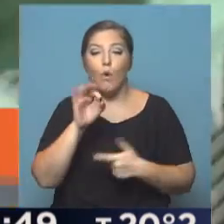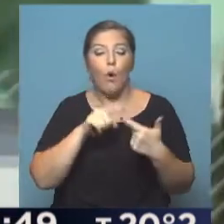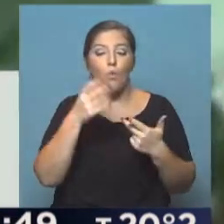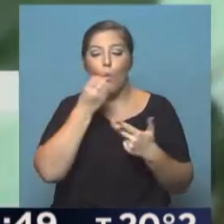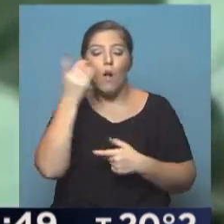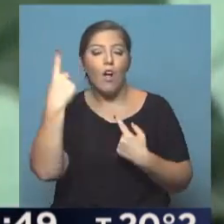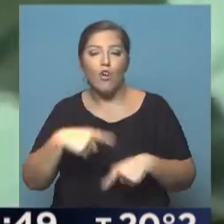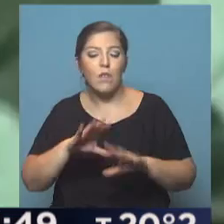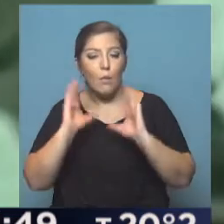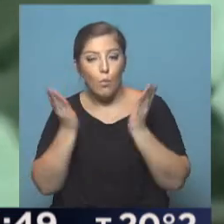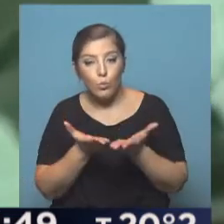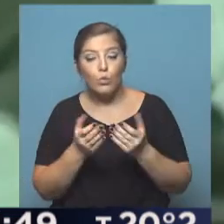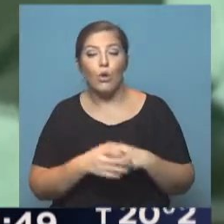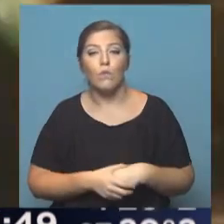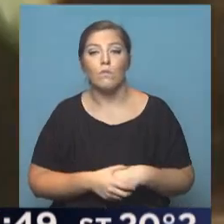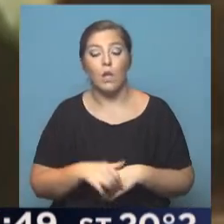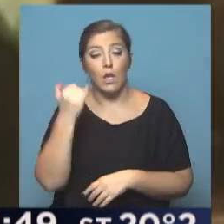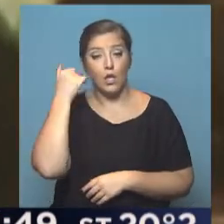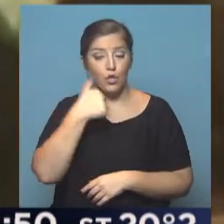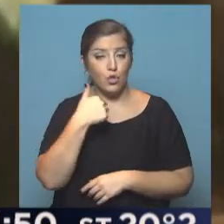que sucediera en el mundo y yo